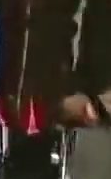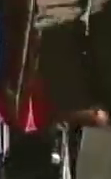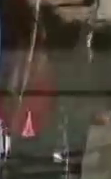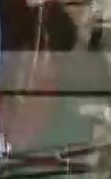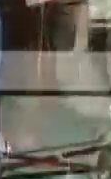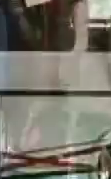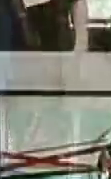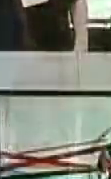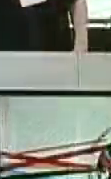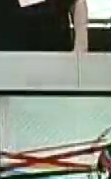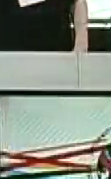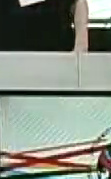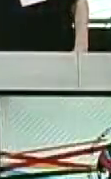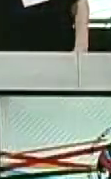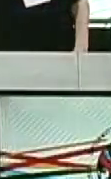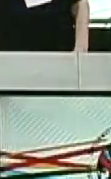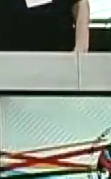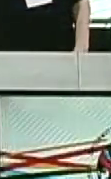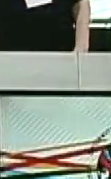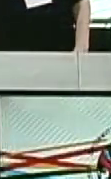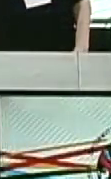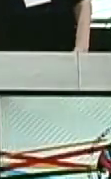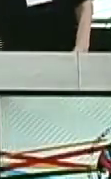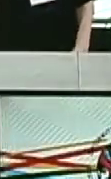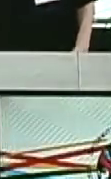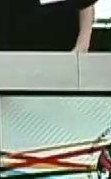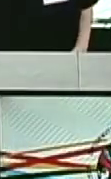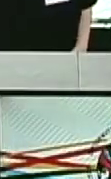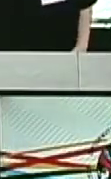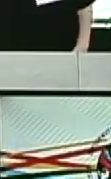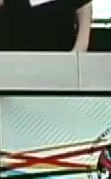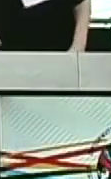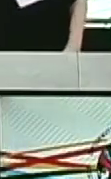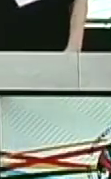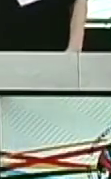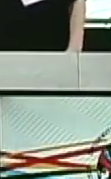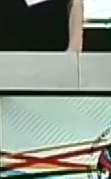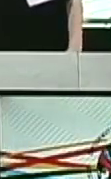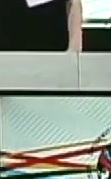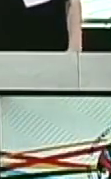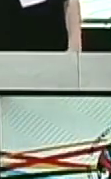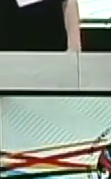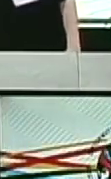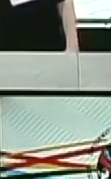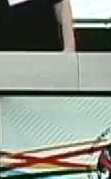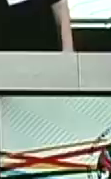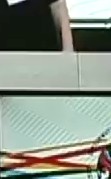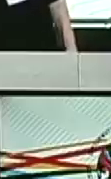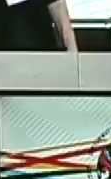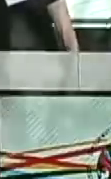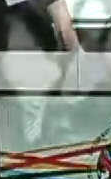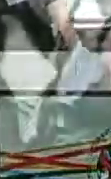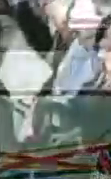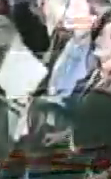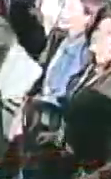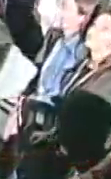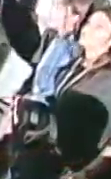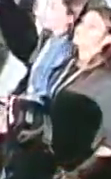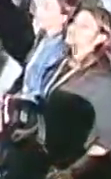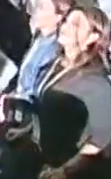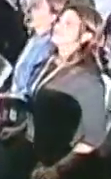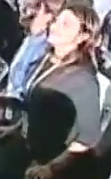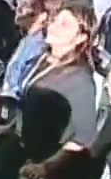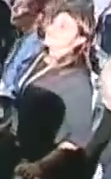para depp y pulóveres de la fifa el ãndice street opep y puro